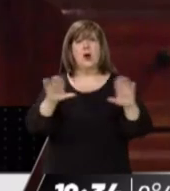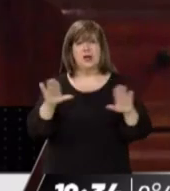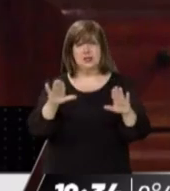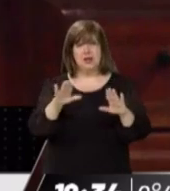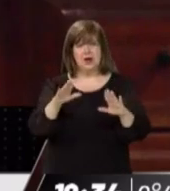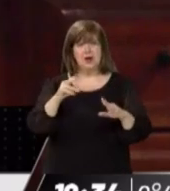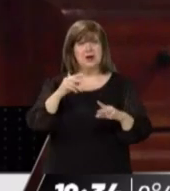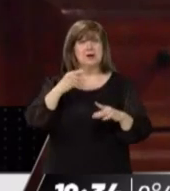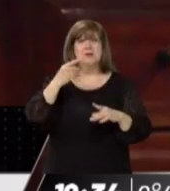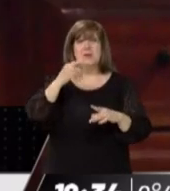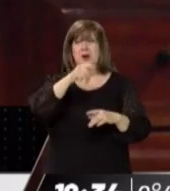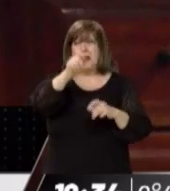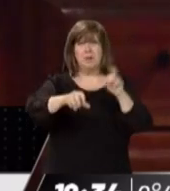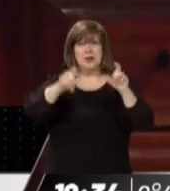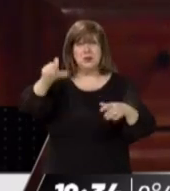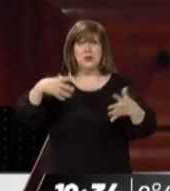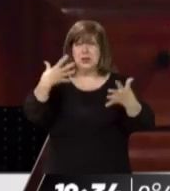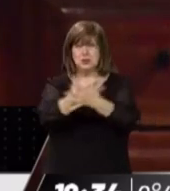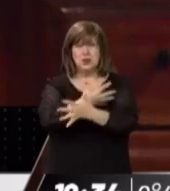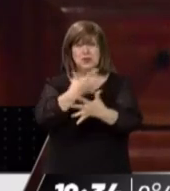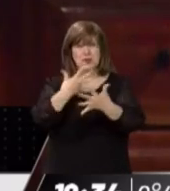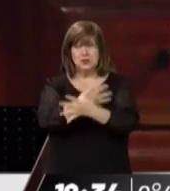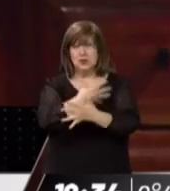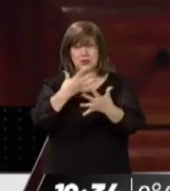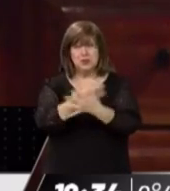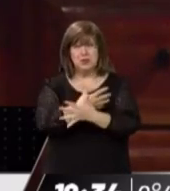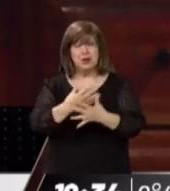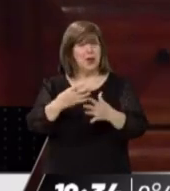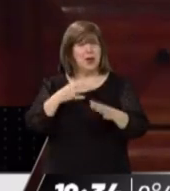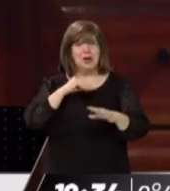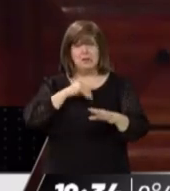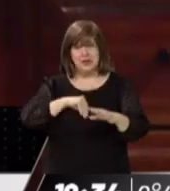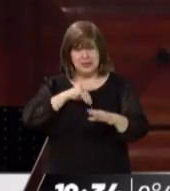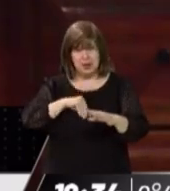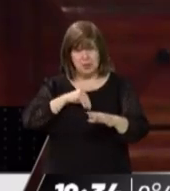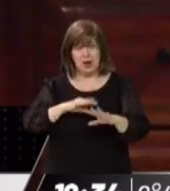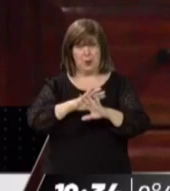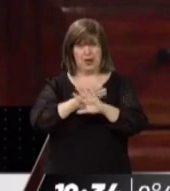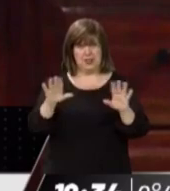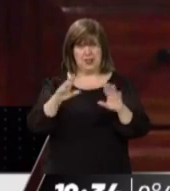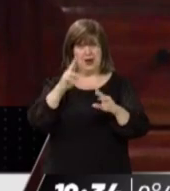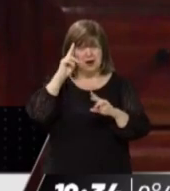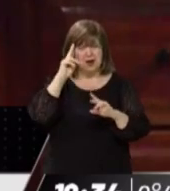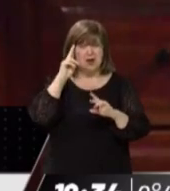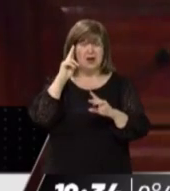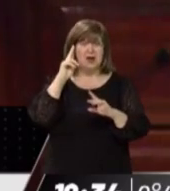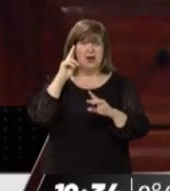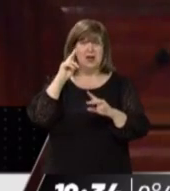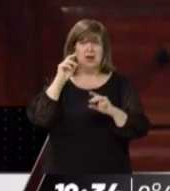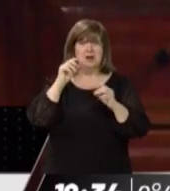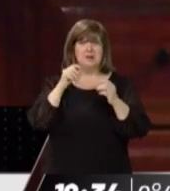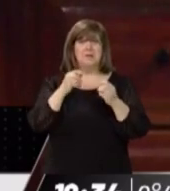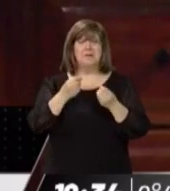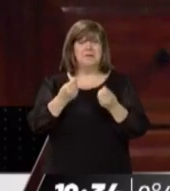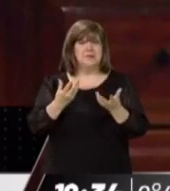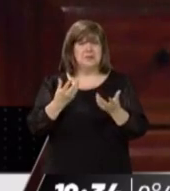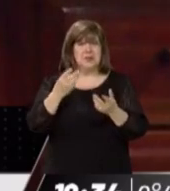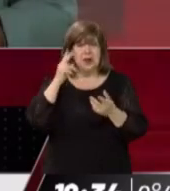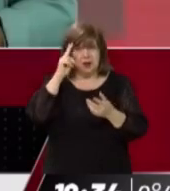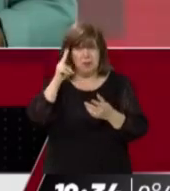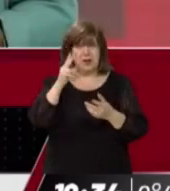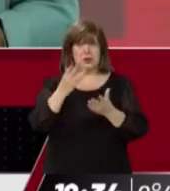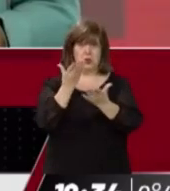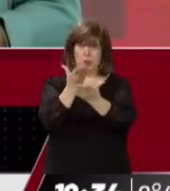respeto Por estas personas que lo han pasado tan mal Cecilia y una cosa con Qué necesidad uno tiene que estar acá sí